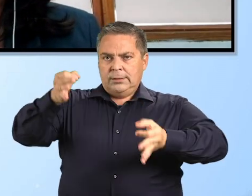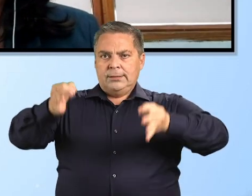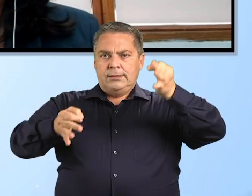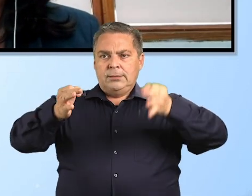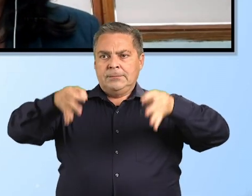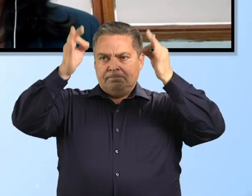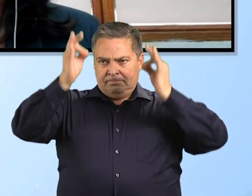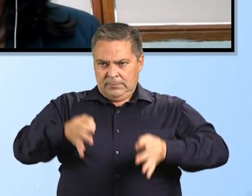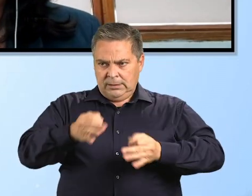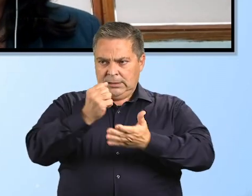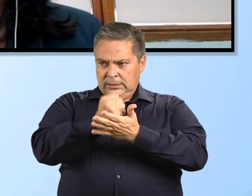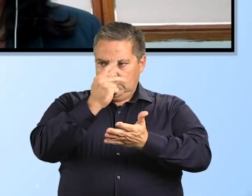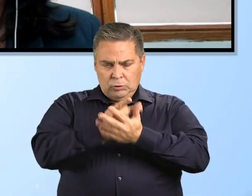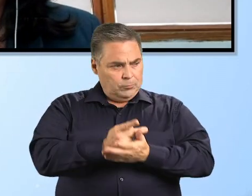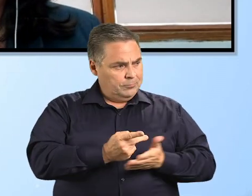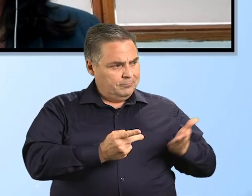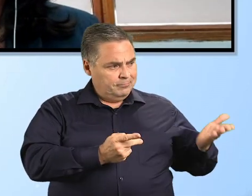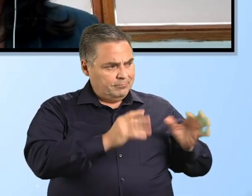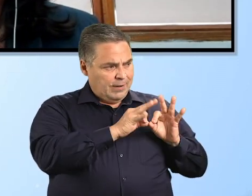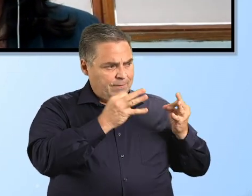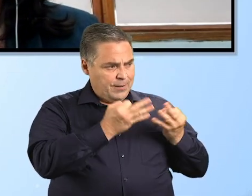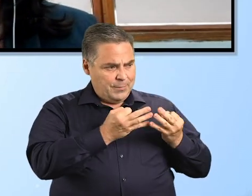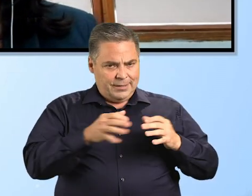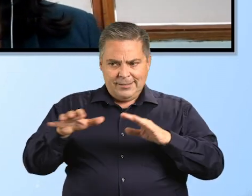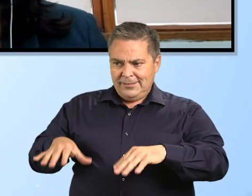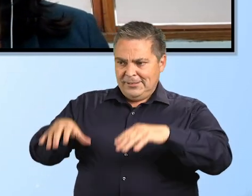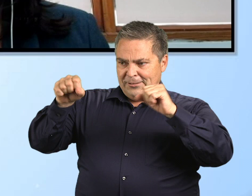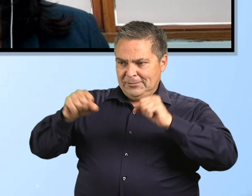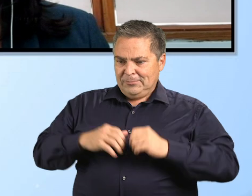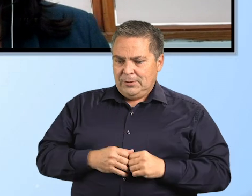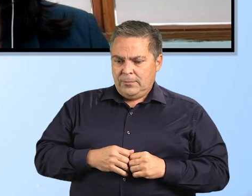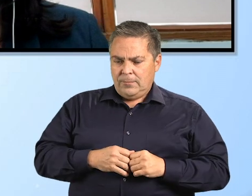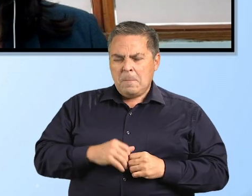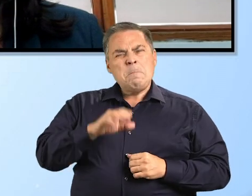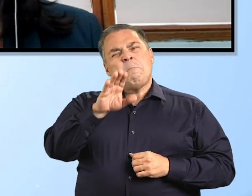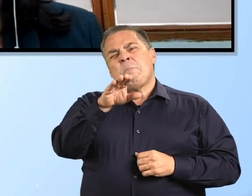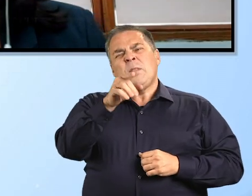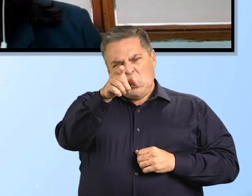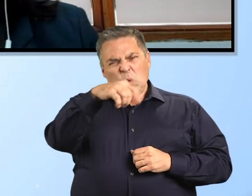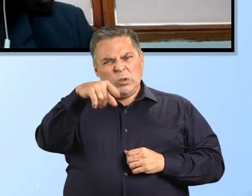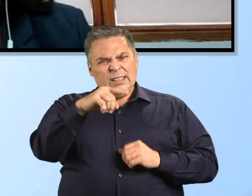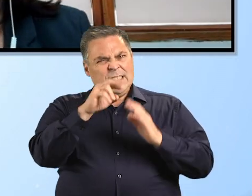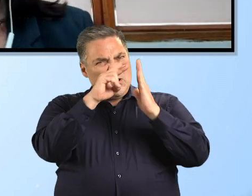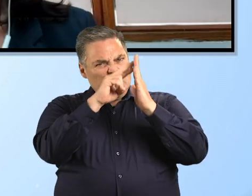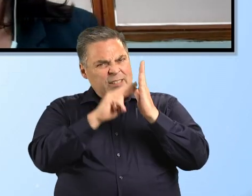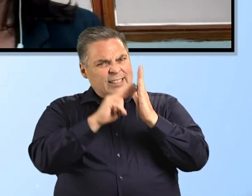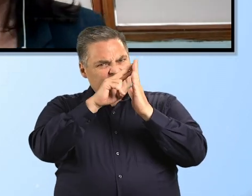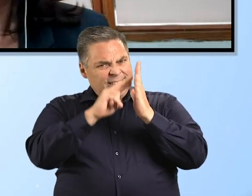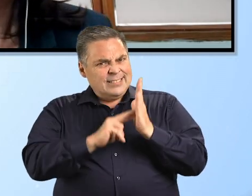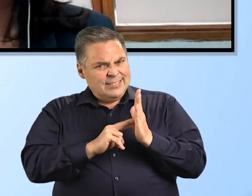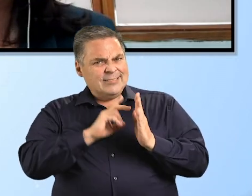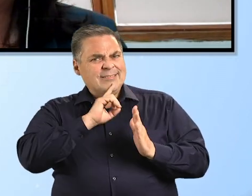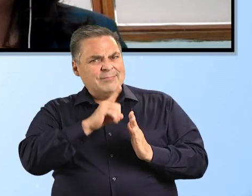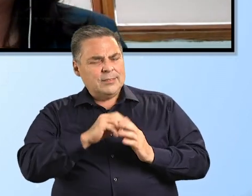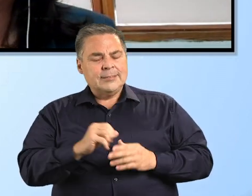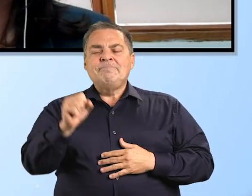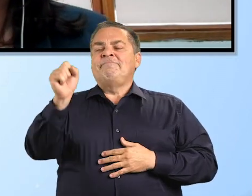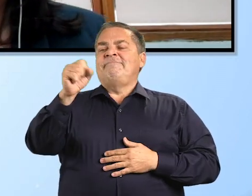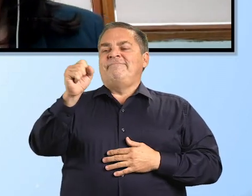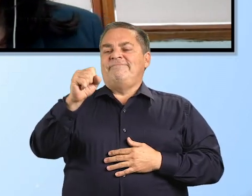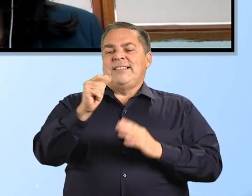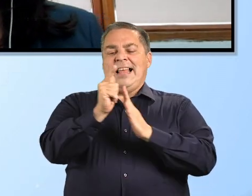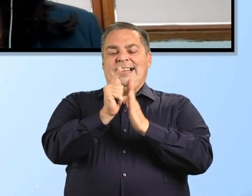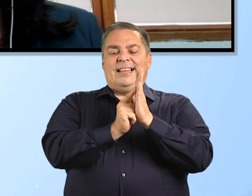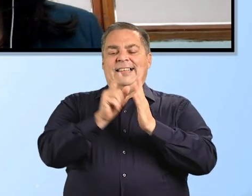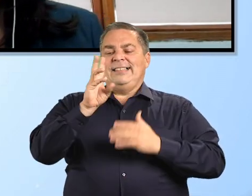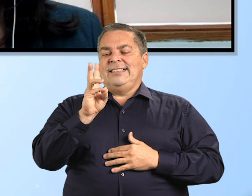tribunal. Además de eso, ustedes cuentan con un registro. ¿Nos puede hablar un poquito de ese registro? Eso es así, a través